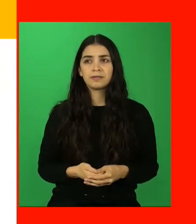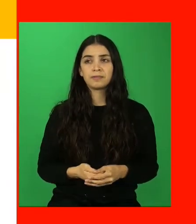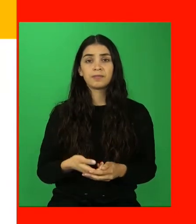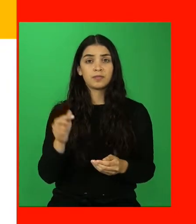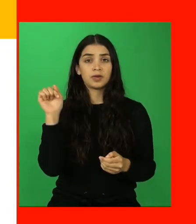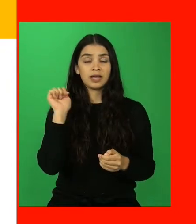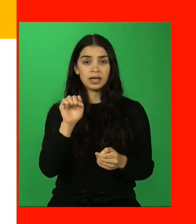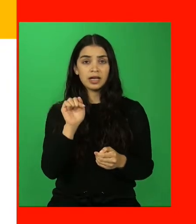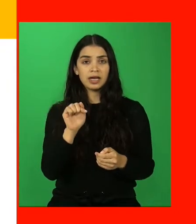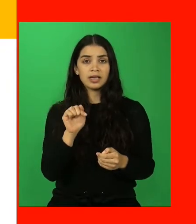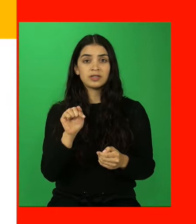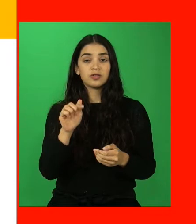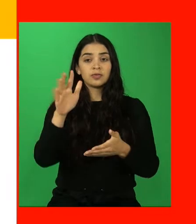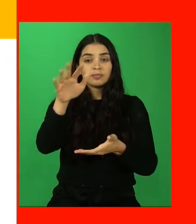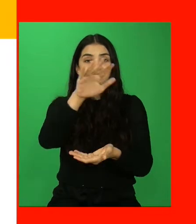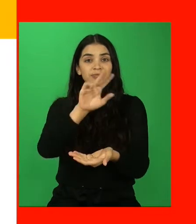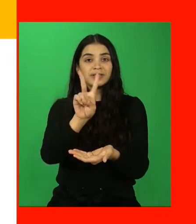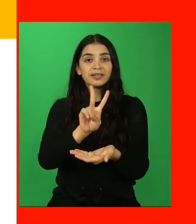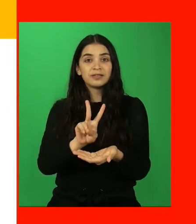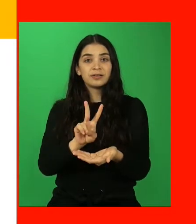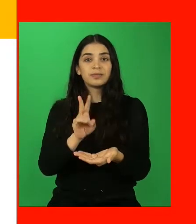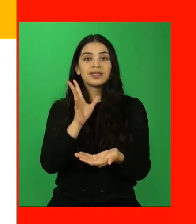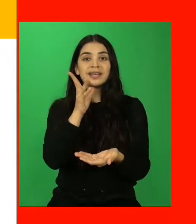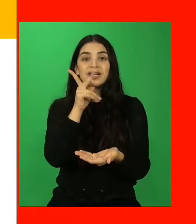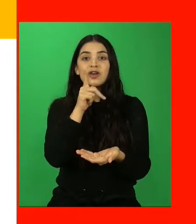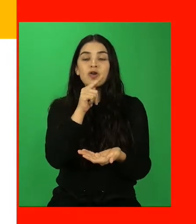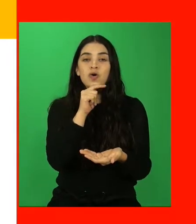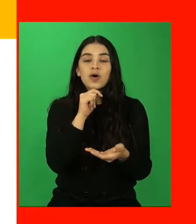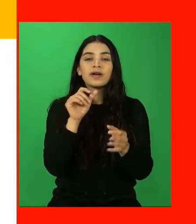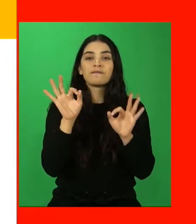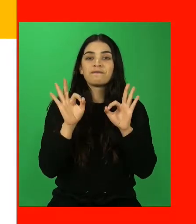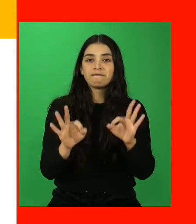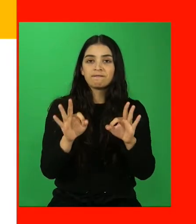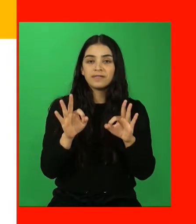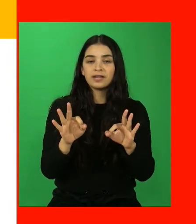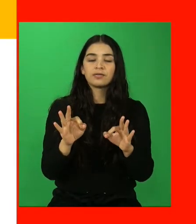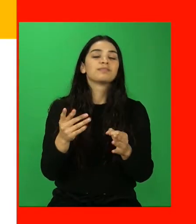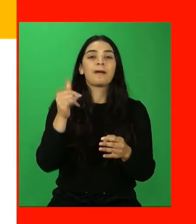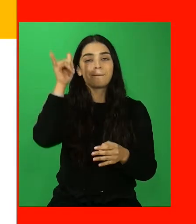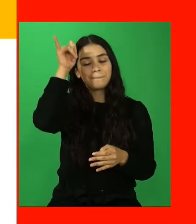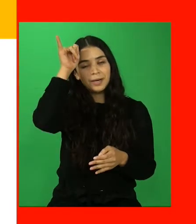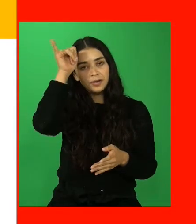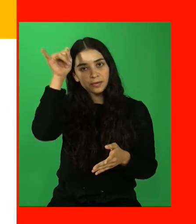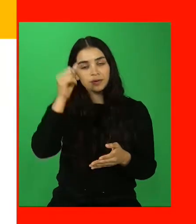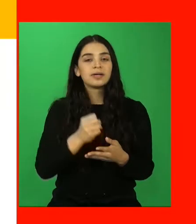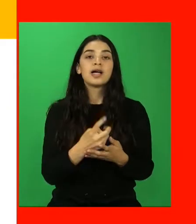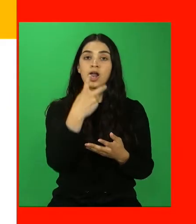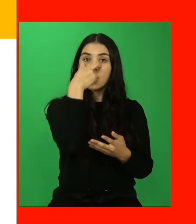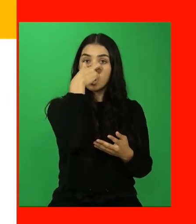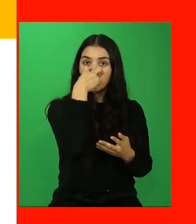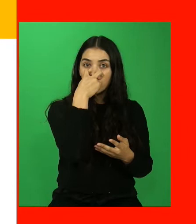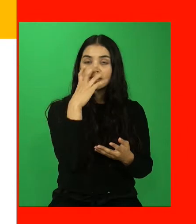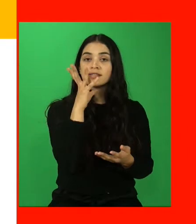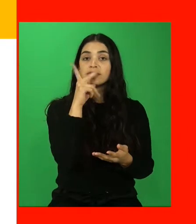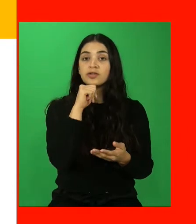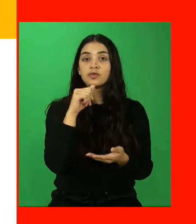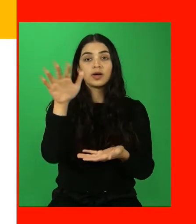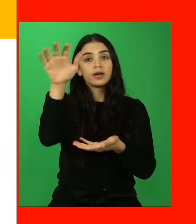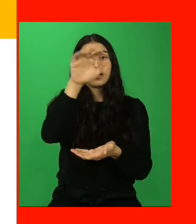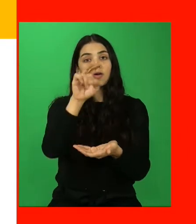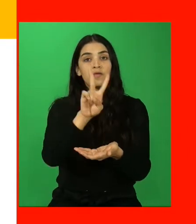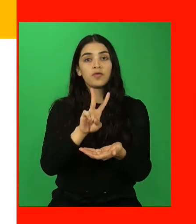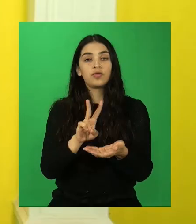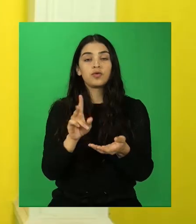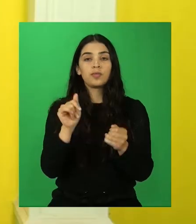características es que el volumen no tiene volumen fijo, o sea, que los gases no tienen volumen fijo. Varía el volumen